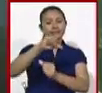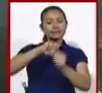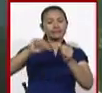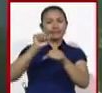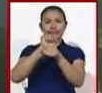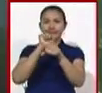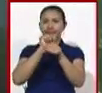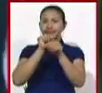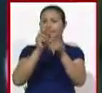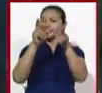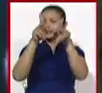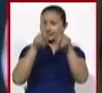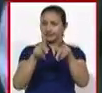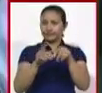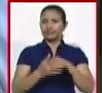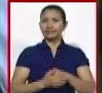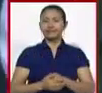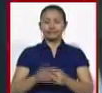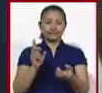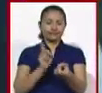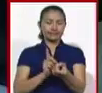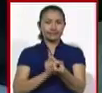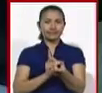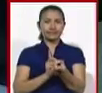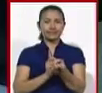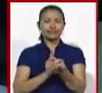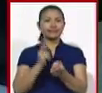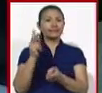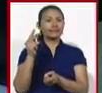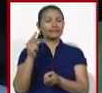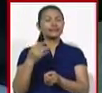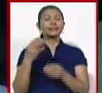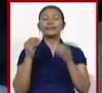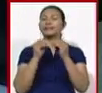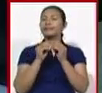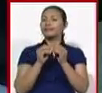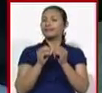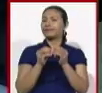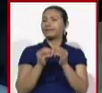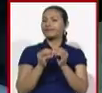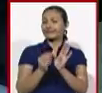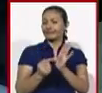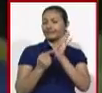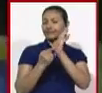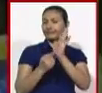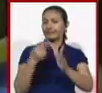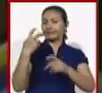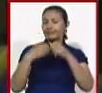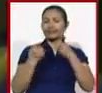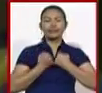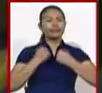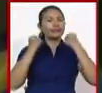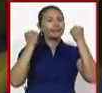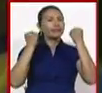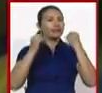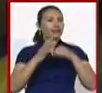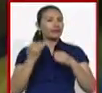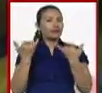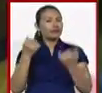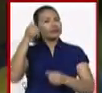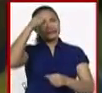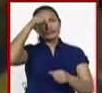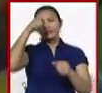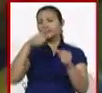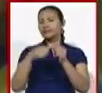ámbito laboral con personas como los médicos y periodistas son los más propensos de presentar problemas de estrés y ansiedad. Hoy